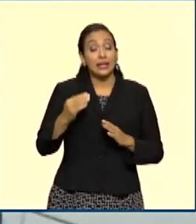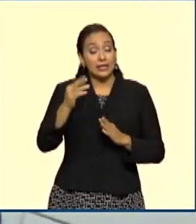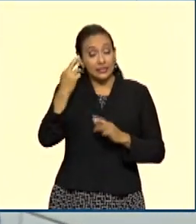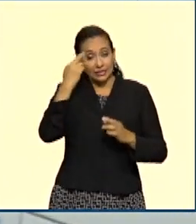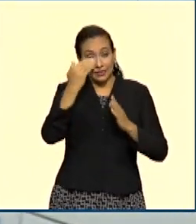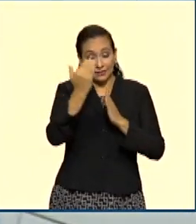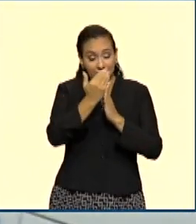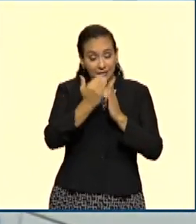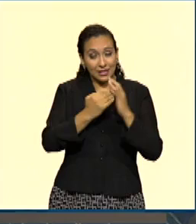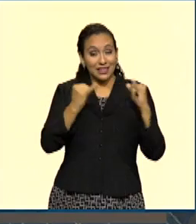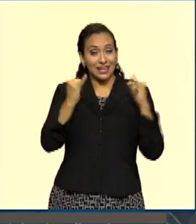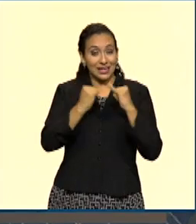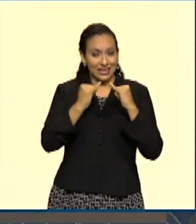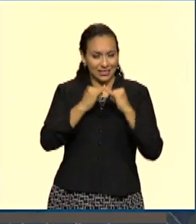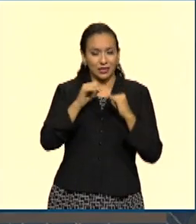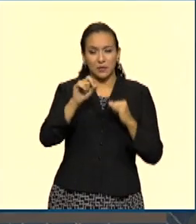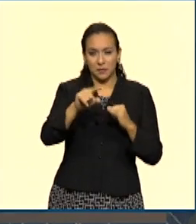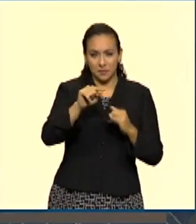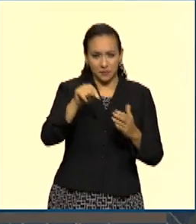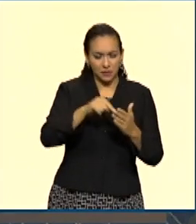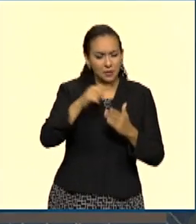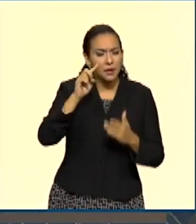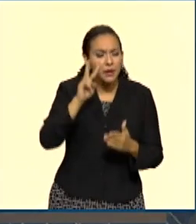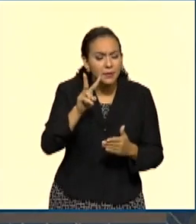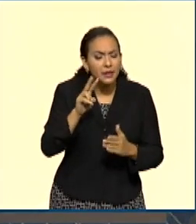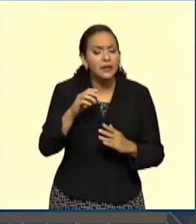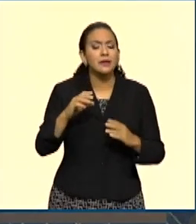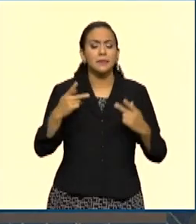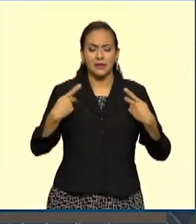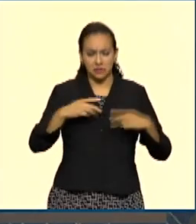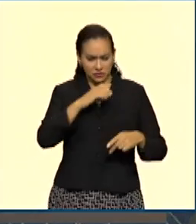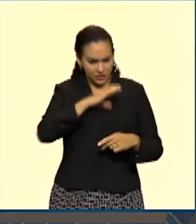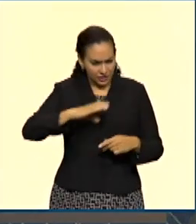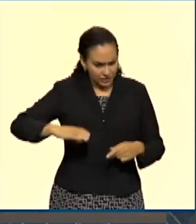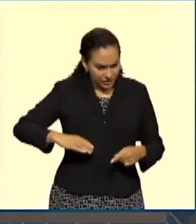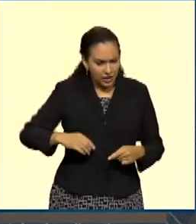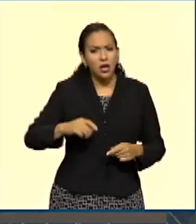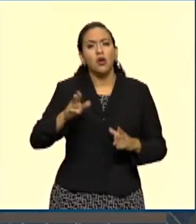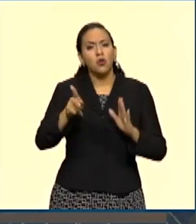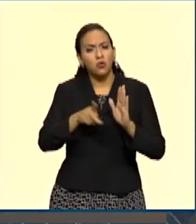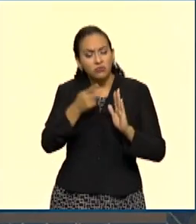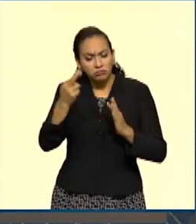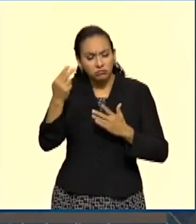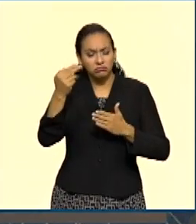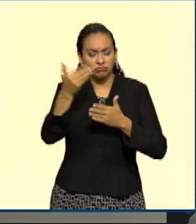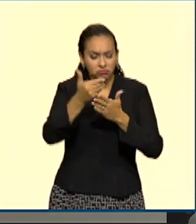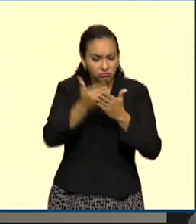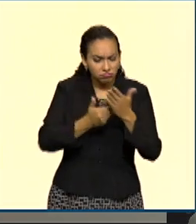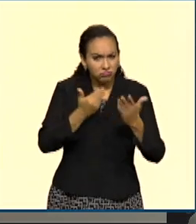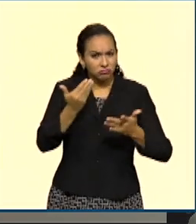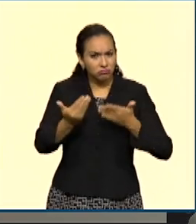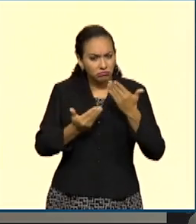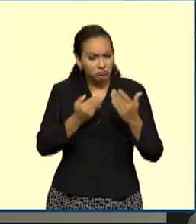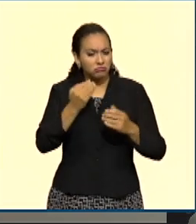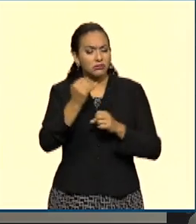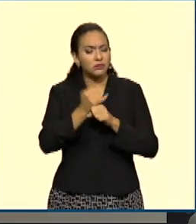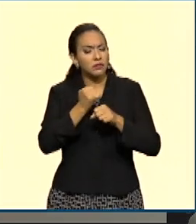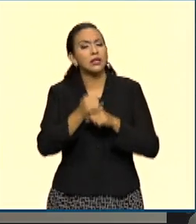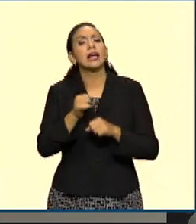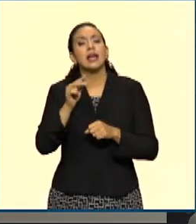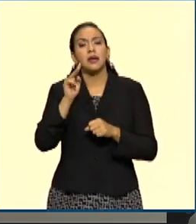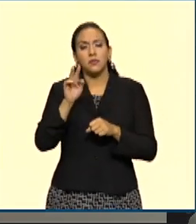del Instituto Electoral Local para el registro de candidaturas, por lo que ordenó estudiar los cuestionamientos que se pusieron a